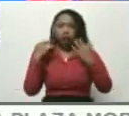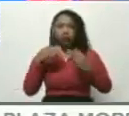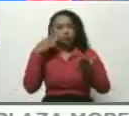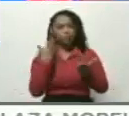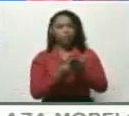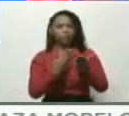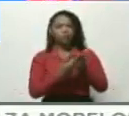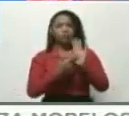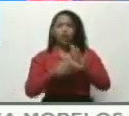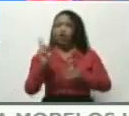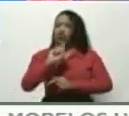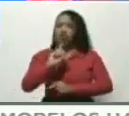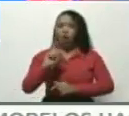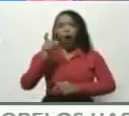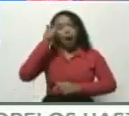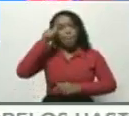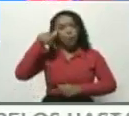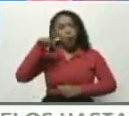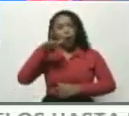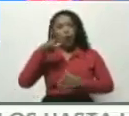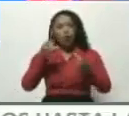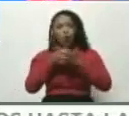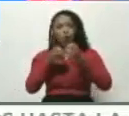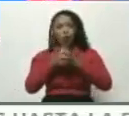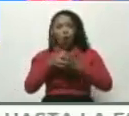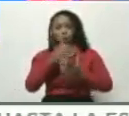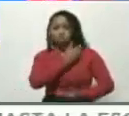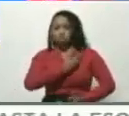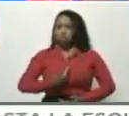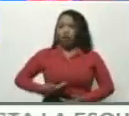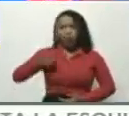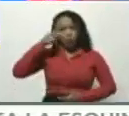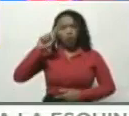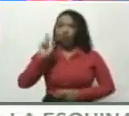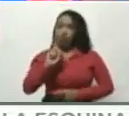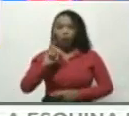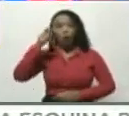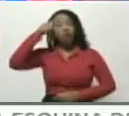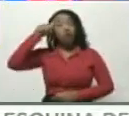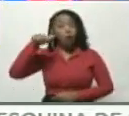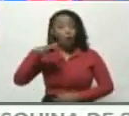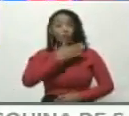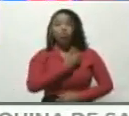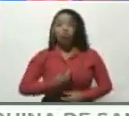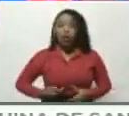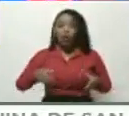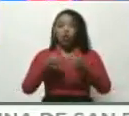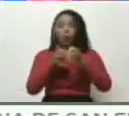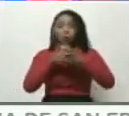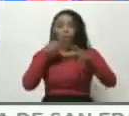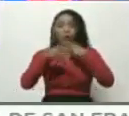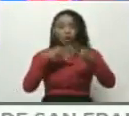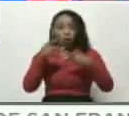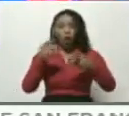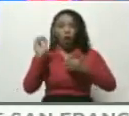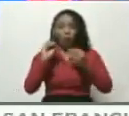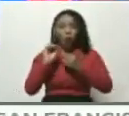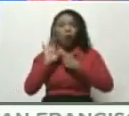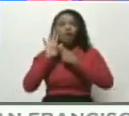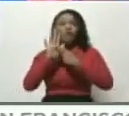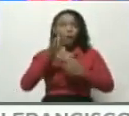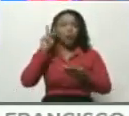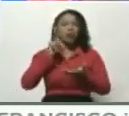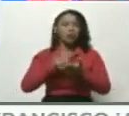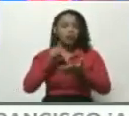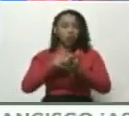partido dueño del pueblo. Es al revés, es el pueblo dueño del partido como partido de expresión de